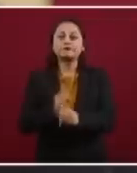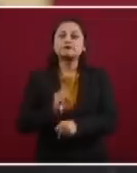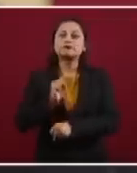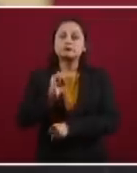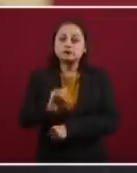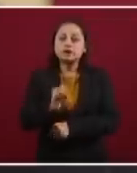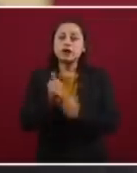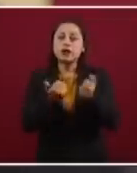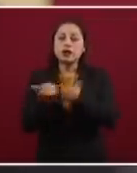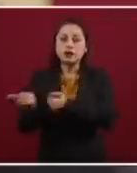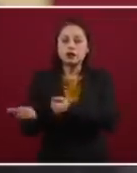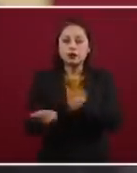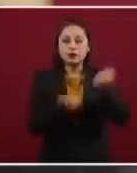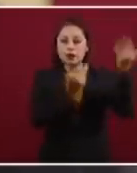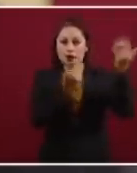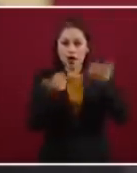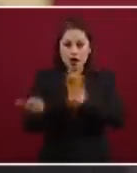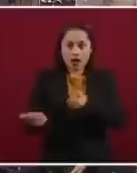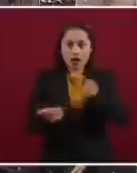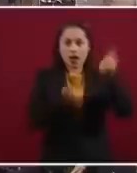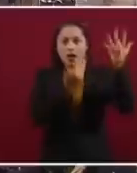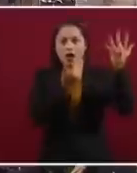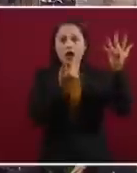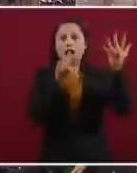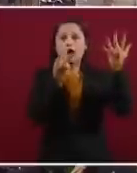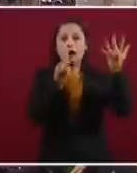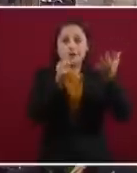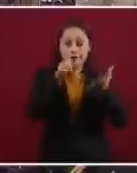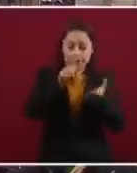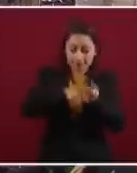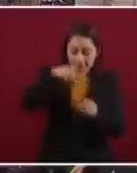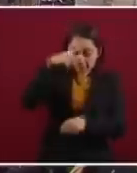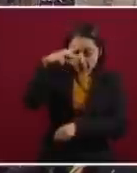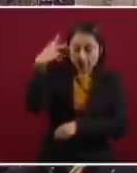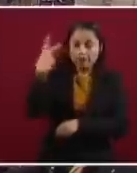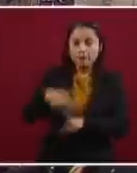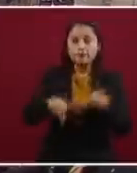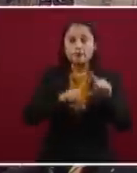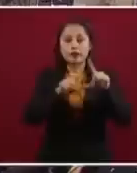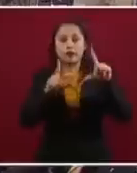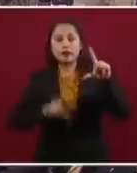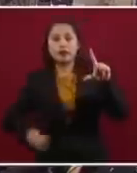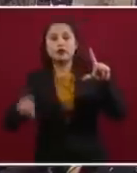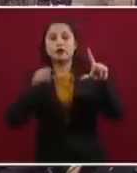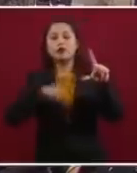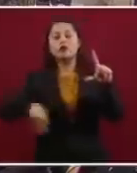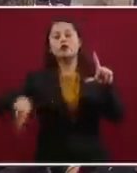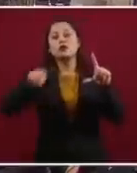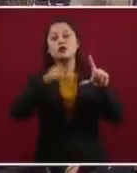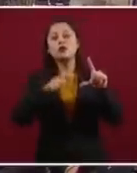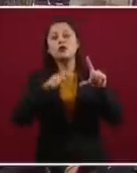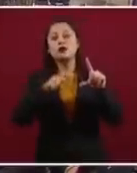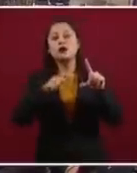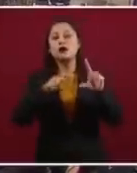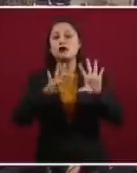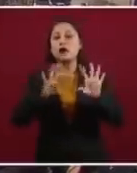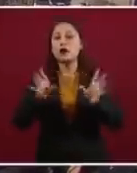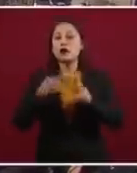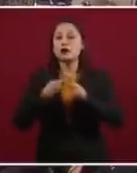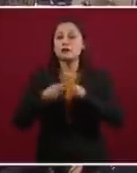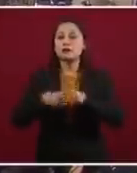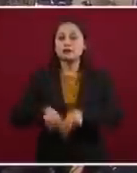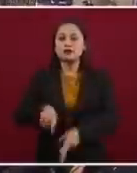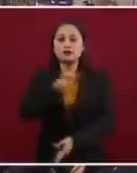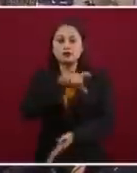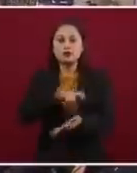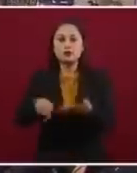tránsito empezamos a hacer un país donde se incrementó el consumo pero todavía no masivamente y